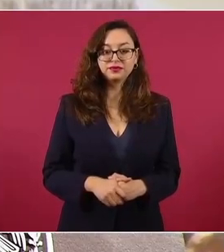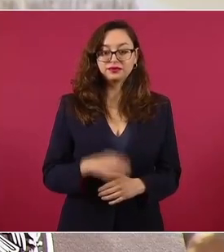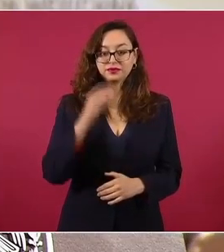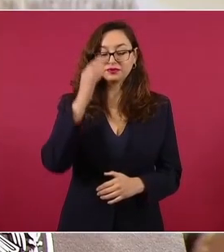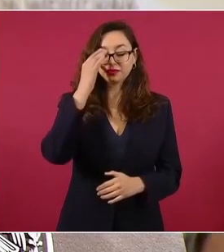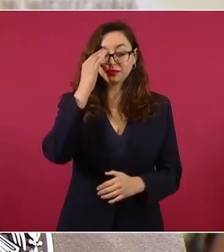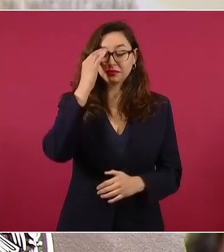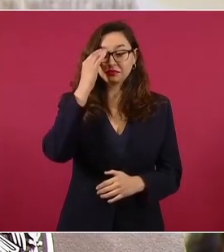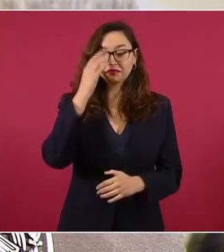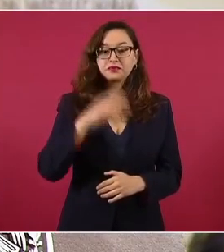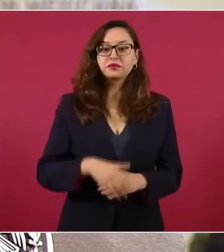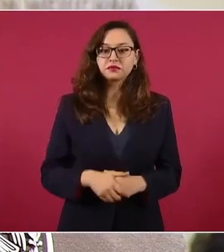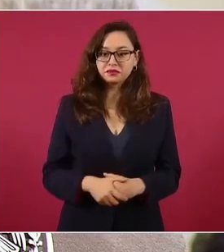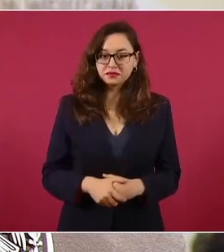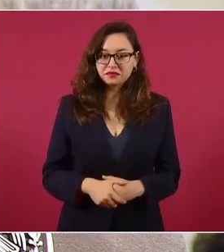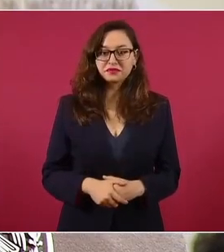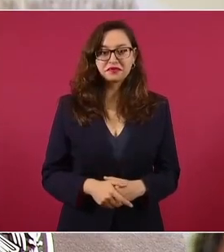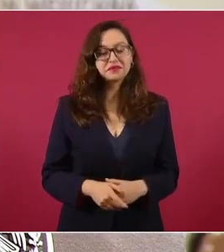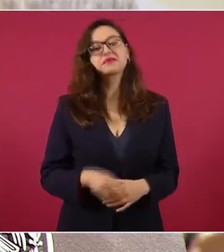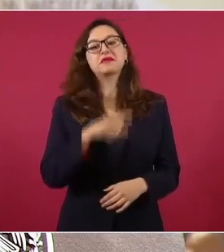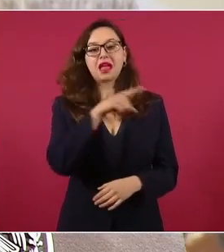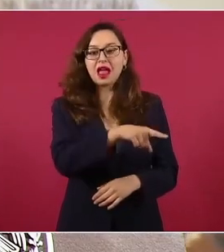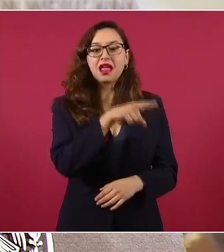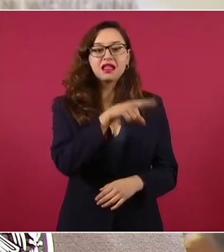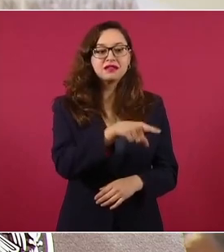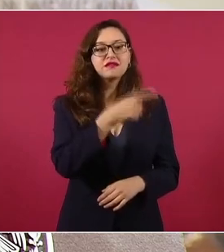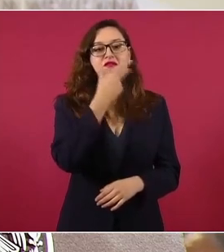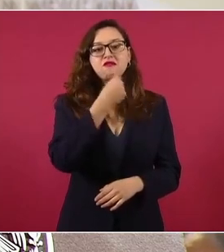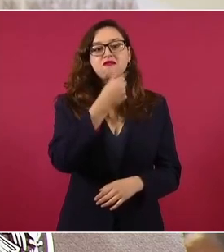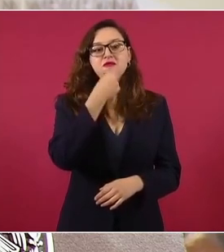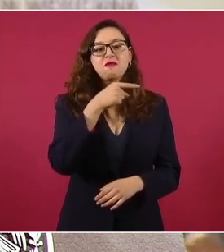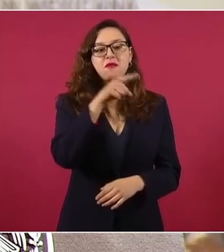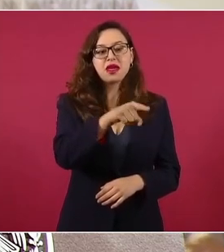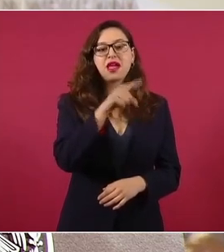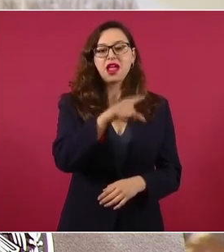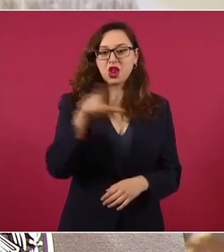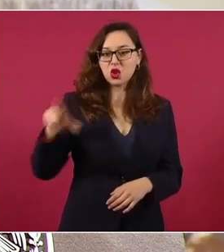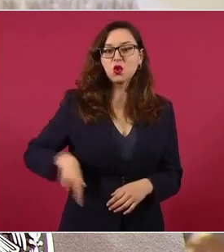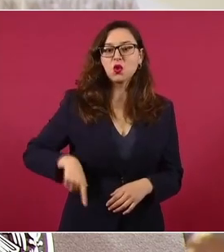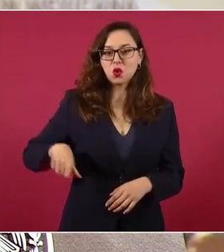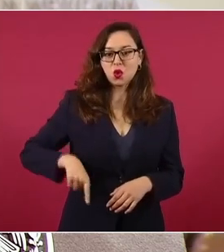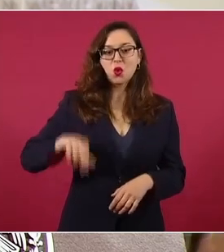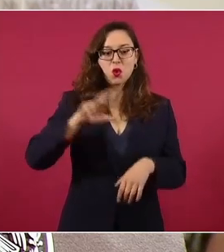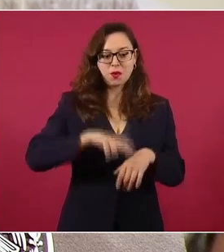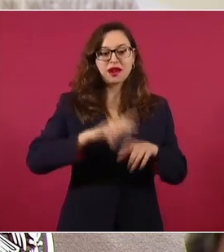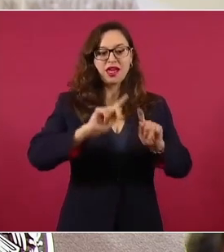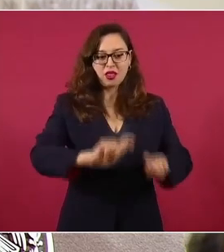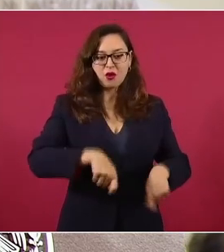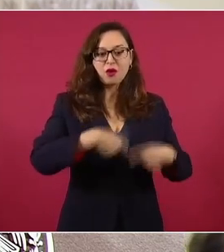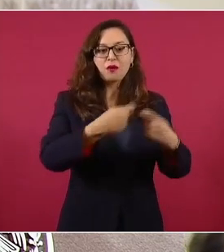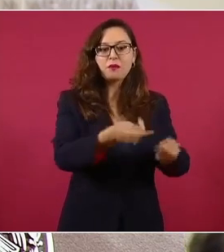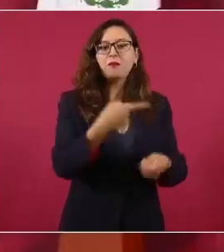en una elección, le dieron una gobernatura. Eso se hacía en la época de Porfirio Díaz.